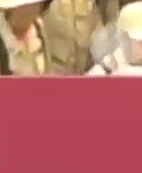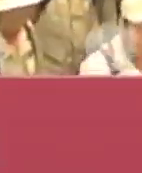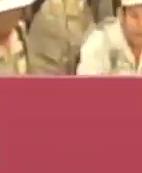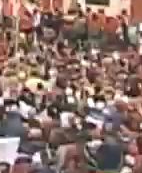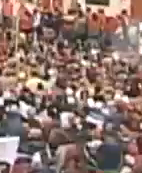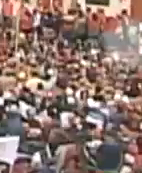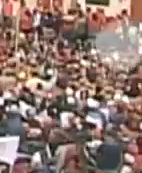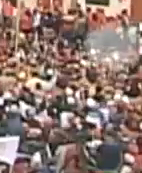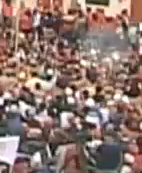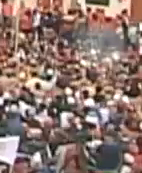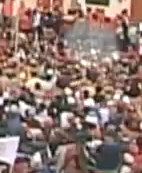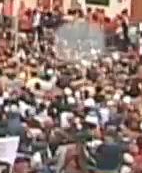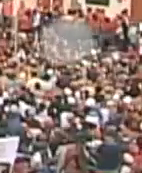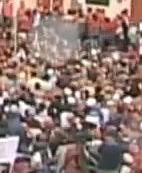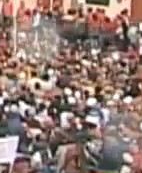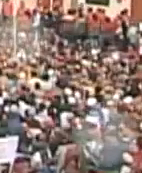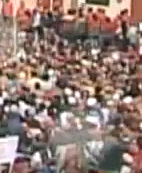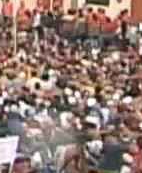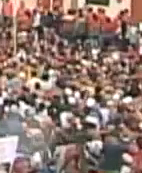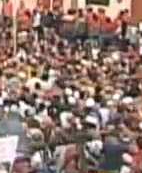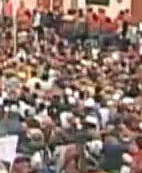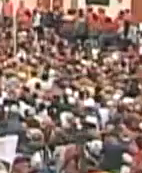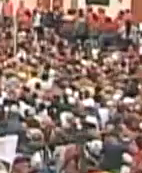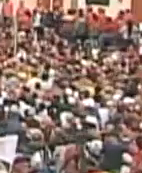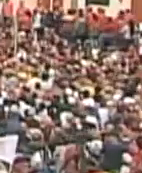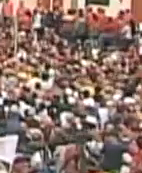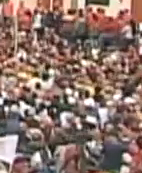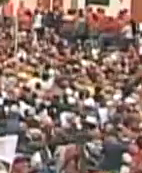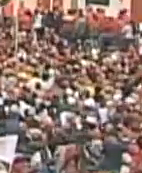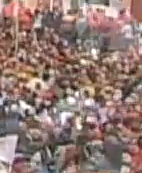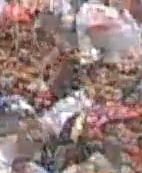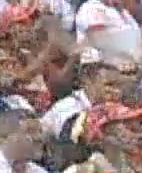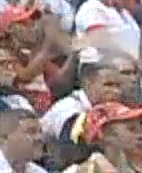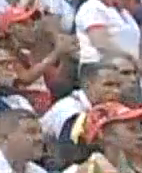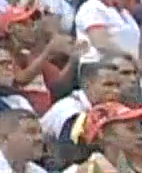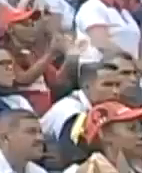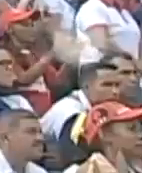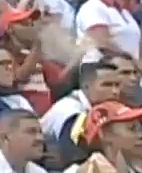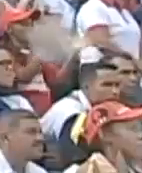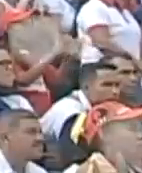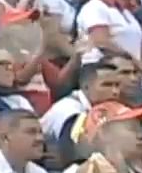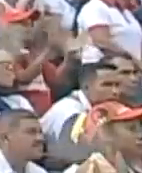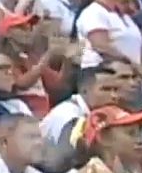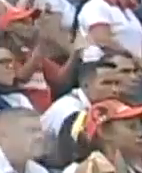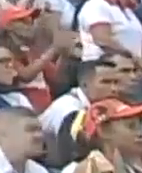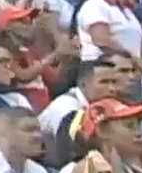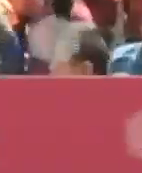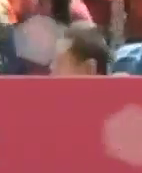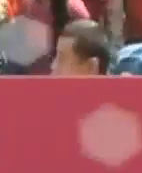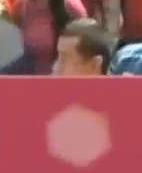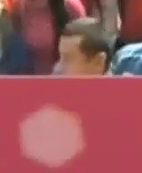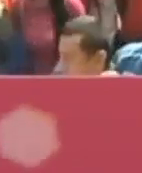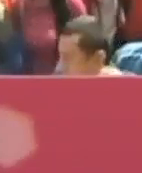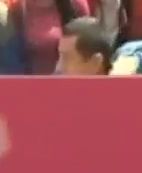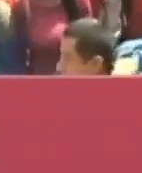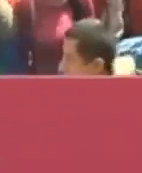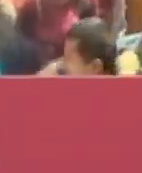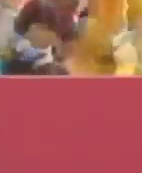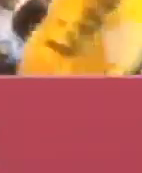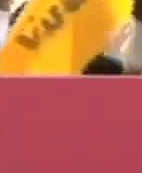Lo denuncié, lo hemos denunciado y lo ratifico hoy. El gobierno imperialista de